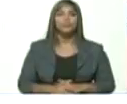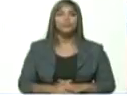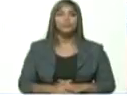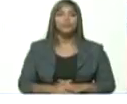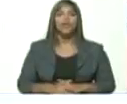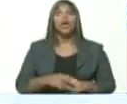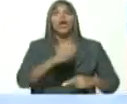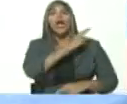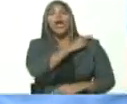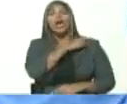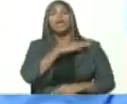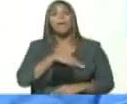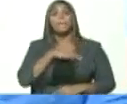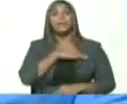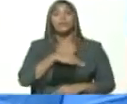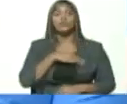misiones,